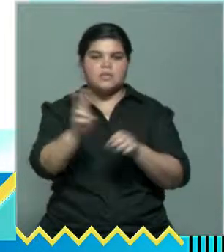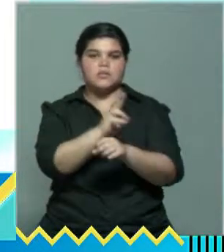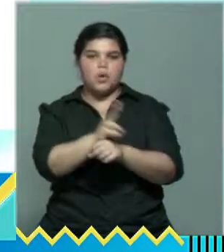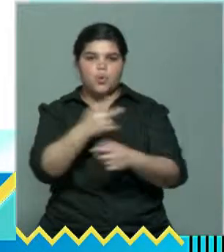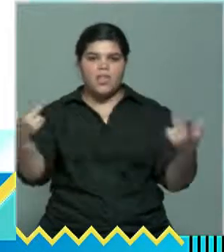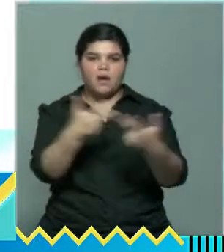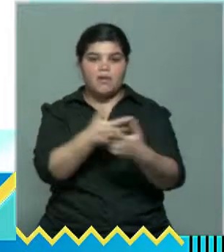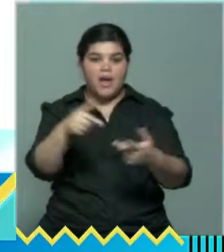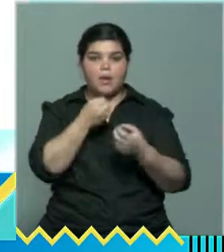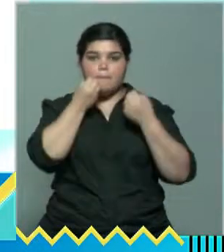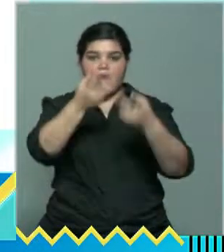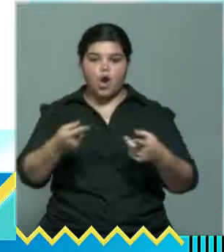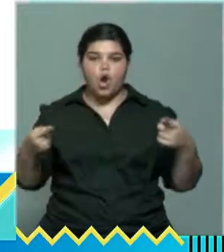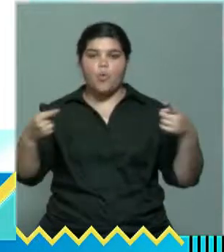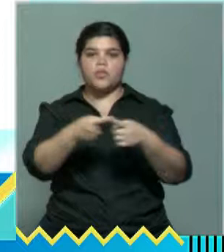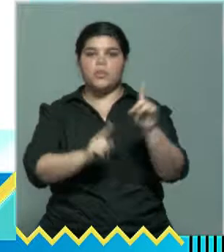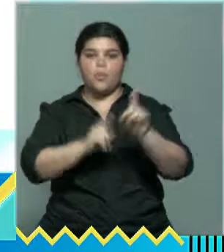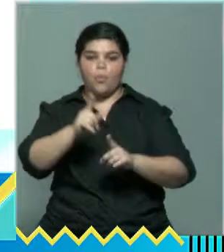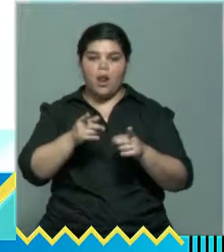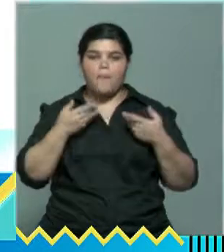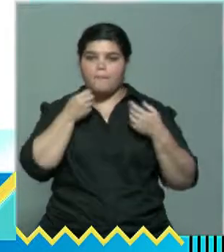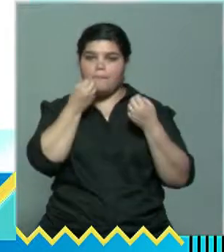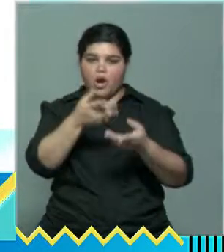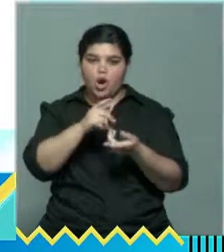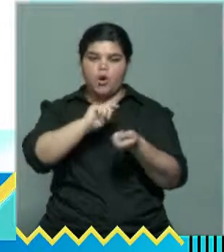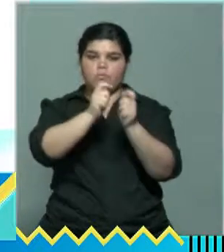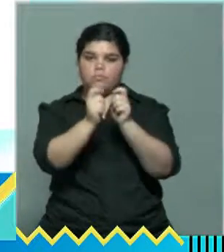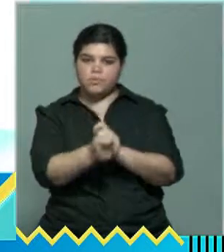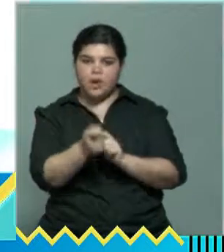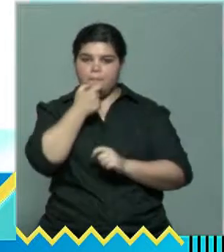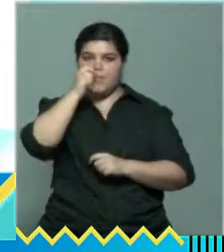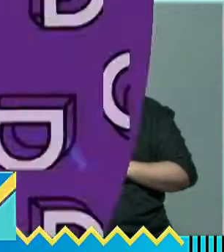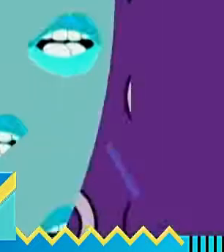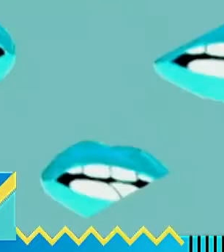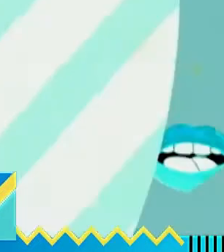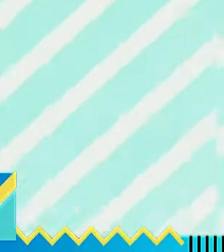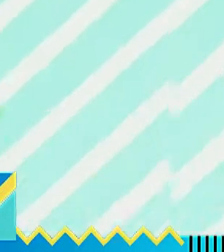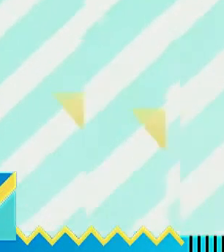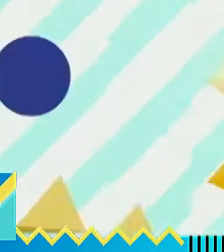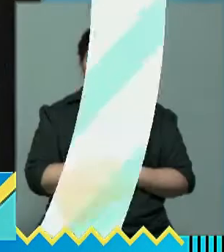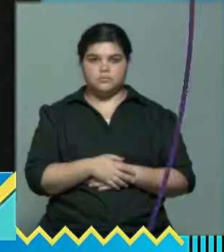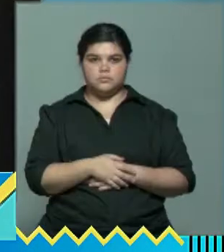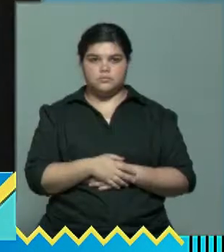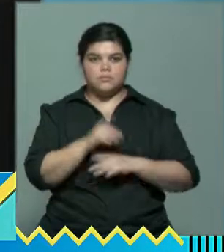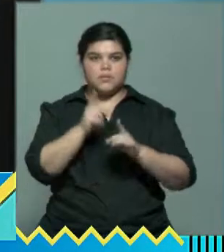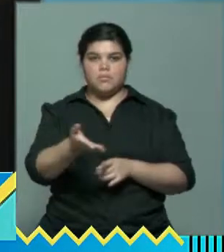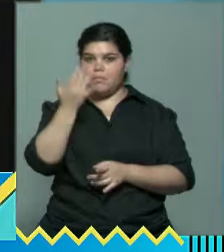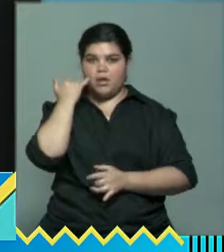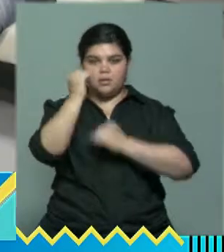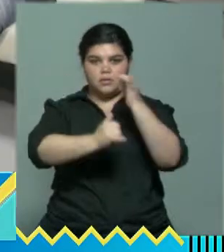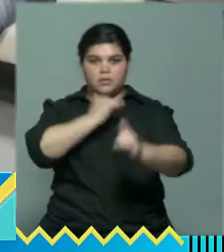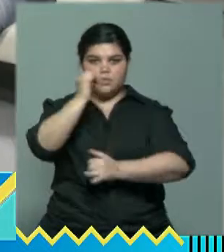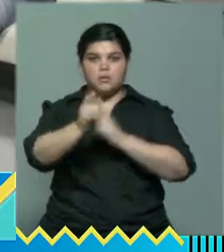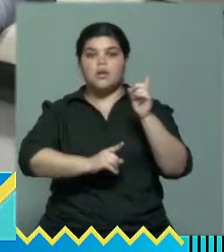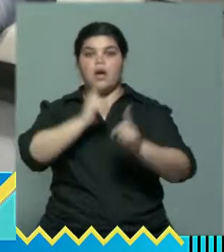objetivo mejorar y cambiar muchos aspectos de la cultura vial en Mendoza. Bueno, como mencionaba recién, hay muchos tweets que por